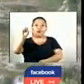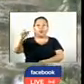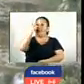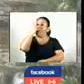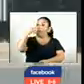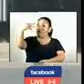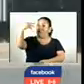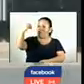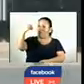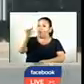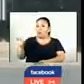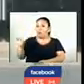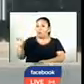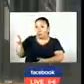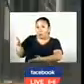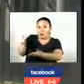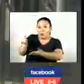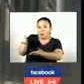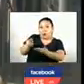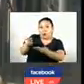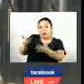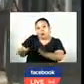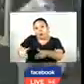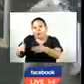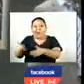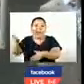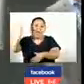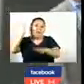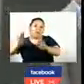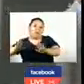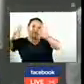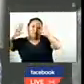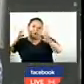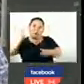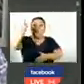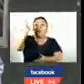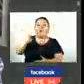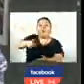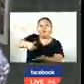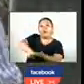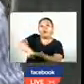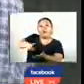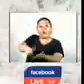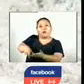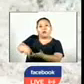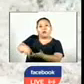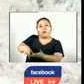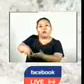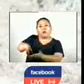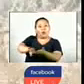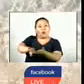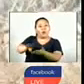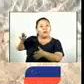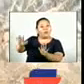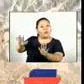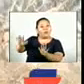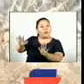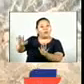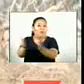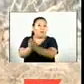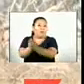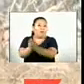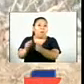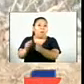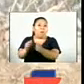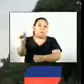Huachapán con fondos obtenidos por una sanción impuesta al exalcalde Narciso Ramírez quien fue acusado por la tala de